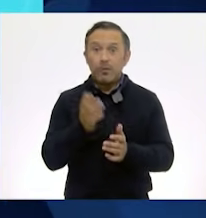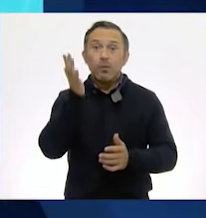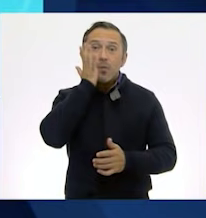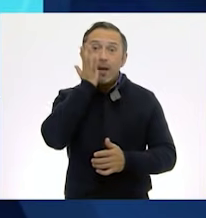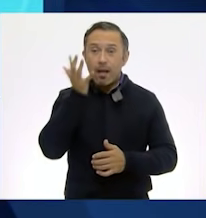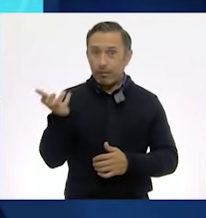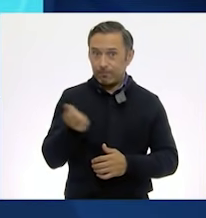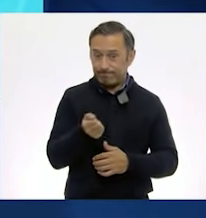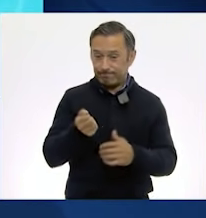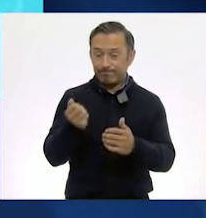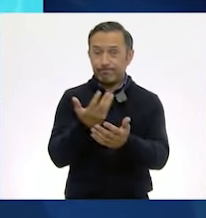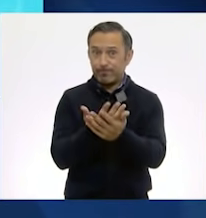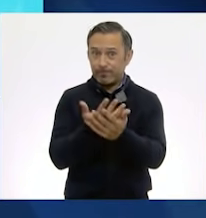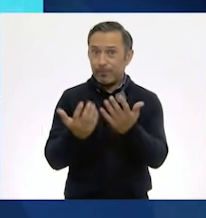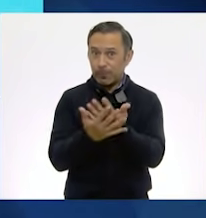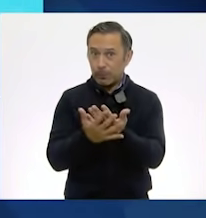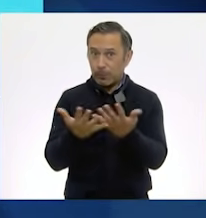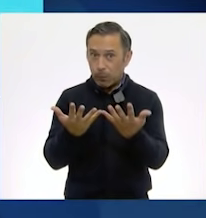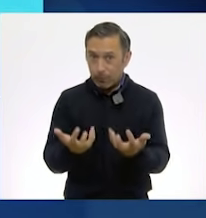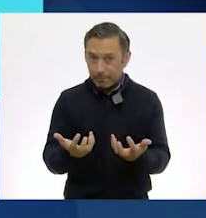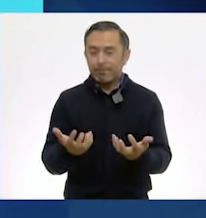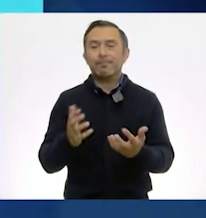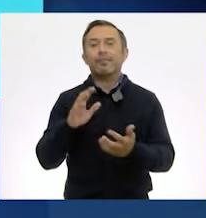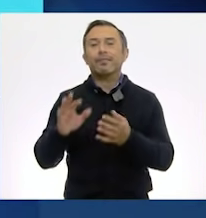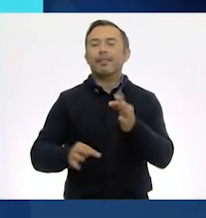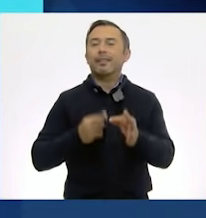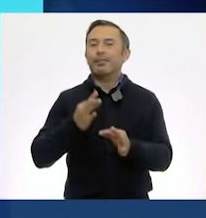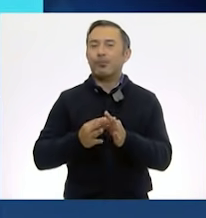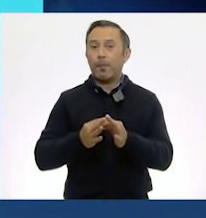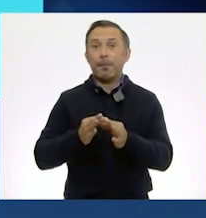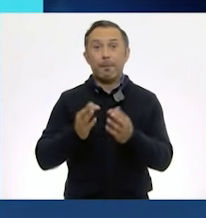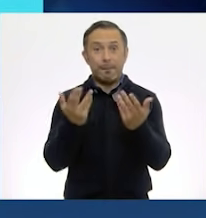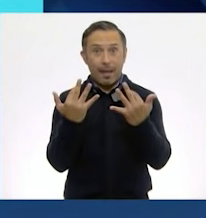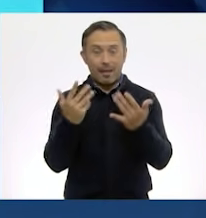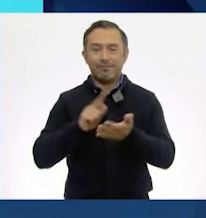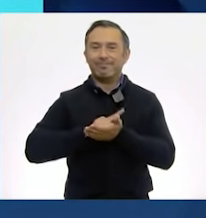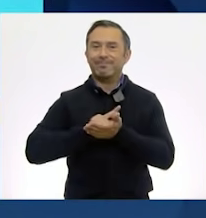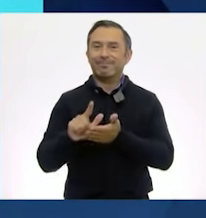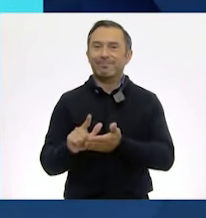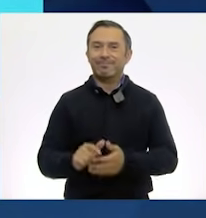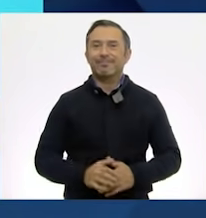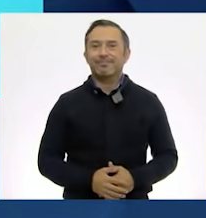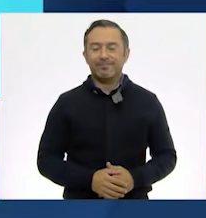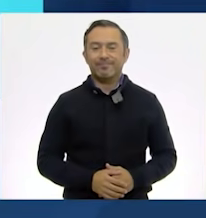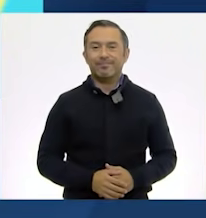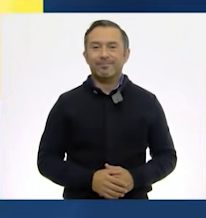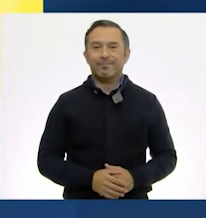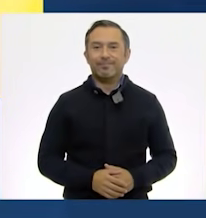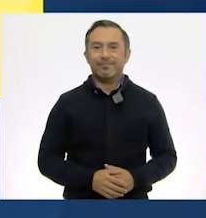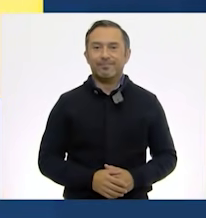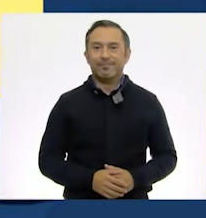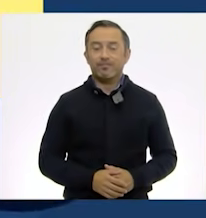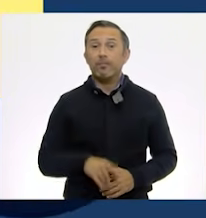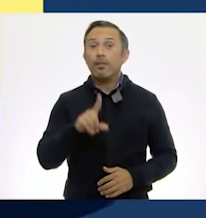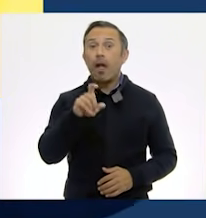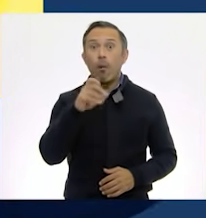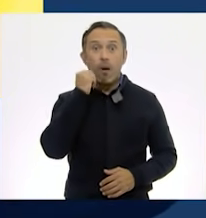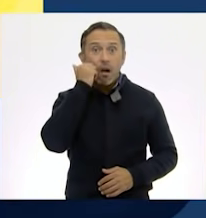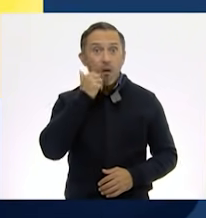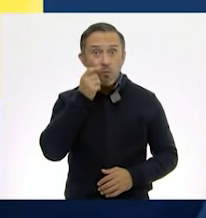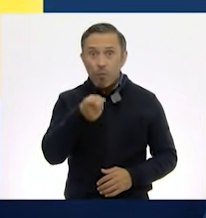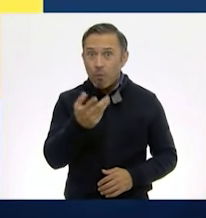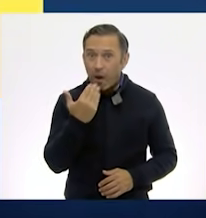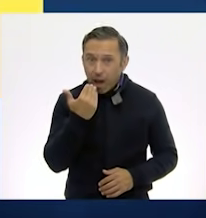Sécalas con una toalla. ¡Y listo! ¡Tus manos están limpias! Si no tienes agua y jabón,